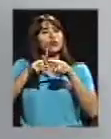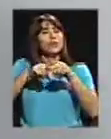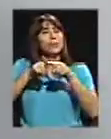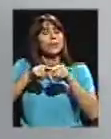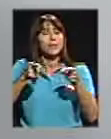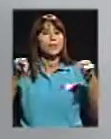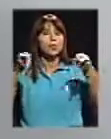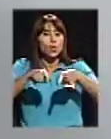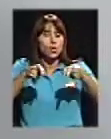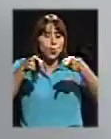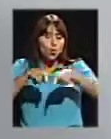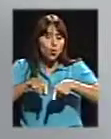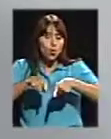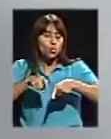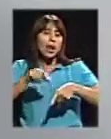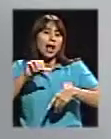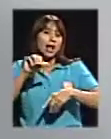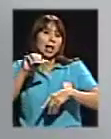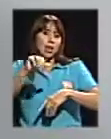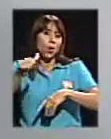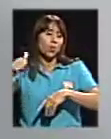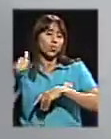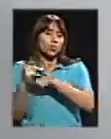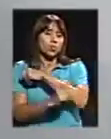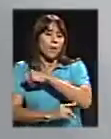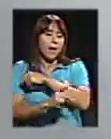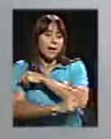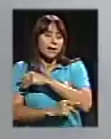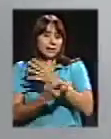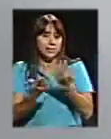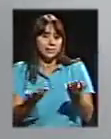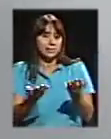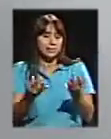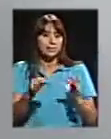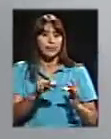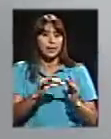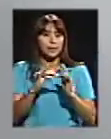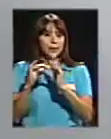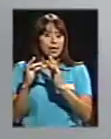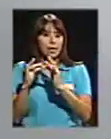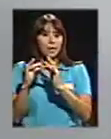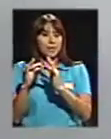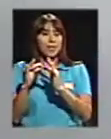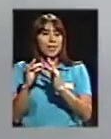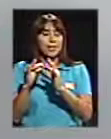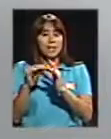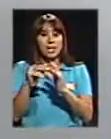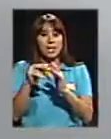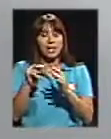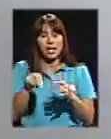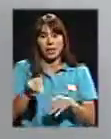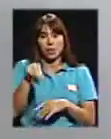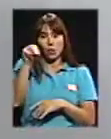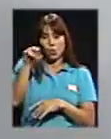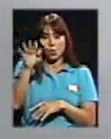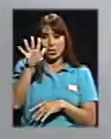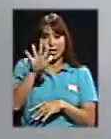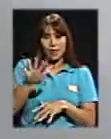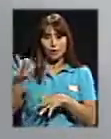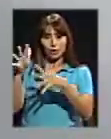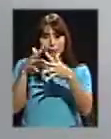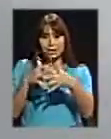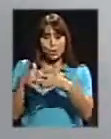ocurra y acontezca en otros países, ¿verdad? Sobre todo en la parte norte de Estados